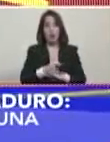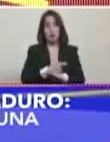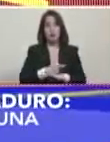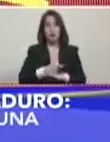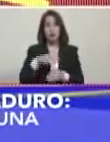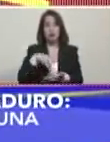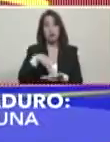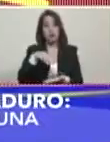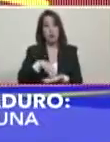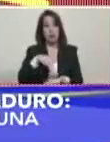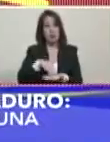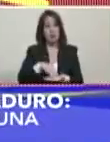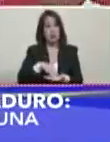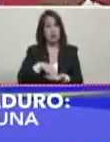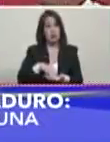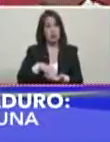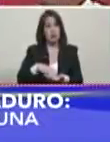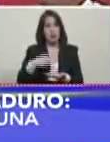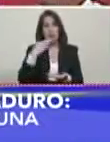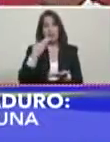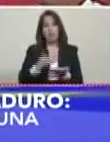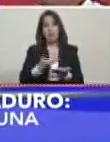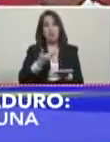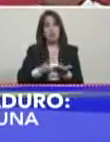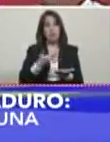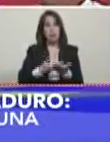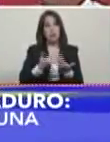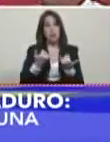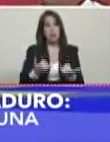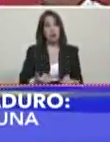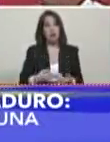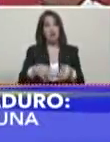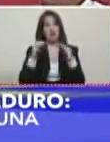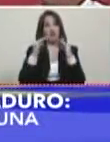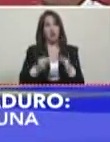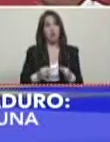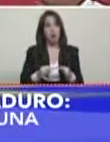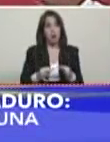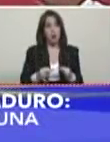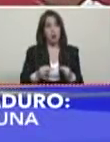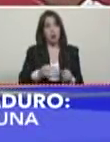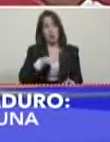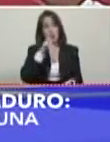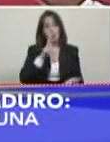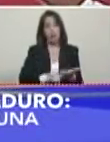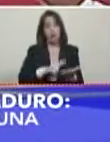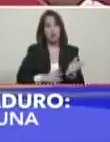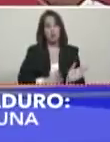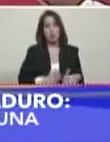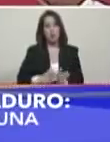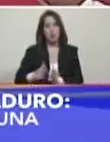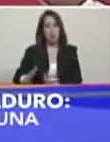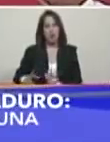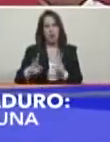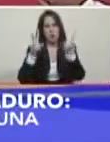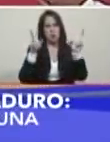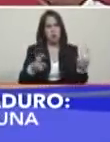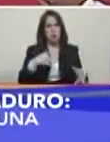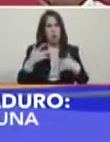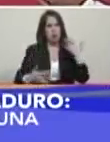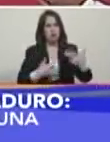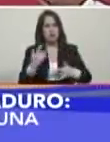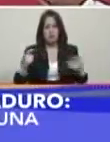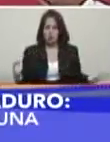Miranda y la solicitud que me hacen formal de aprobación de un plan para la reactivación y